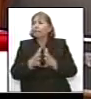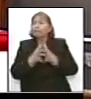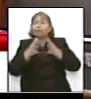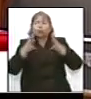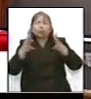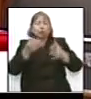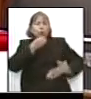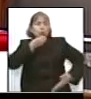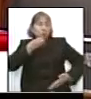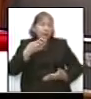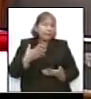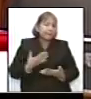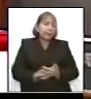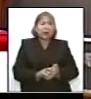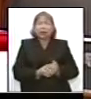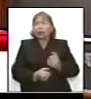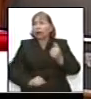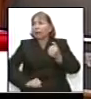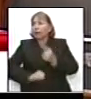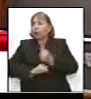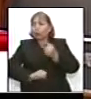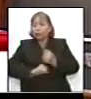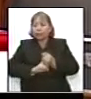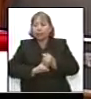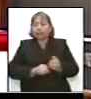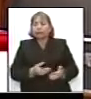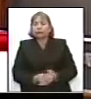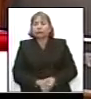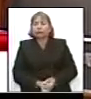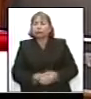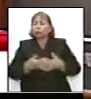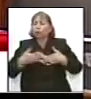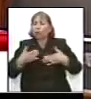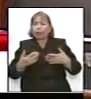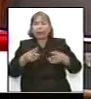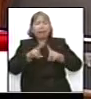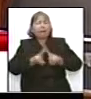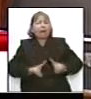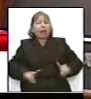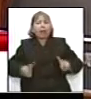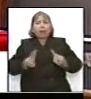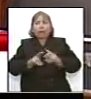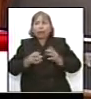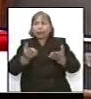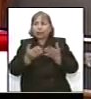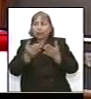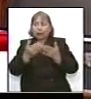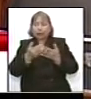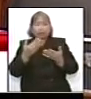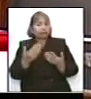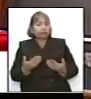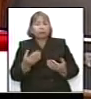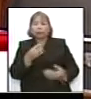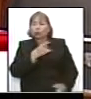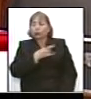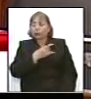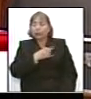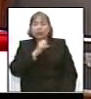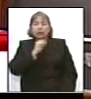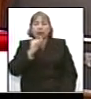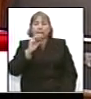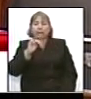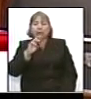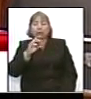bien no solo apoyar esta iniciativa para poner en valor el Colegio Real y Mayor de San Marcos, sino en